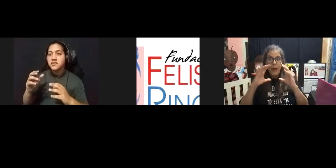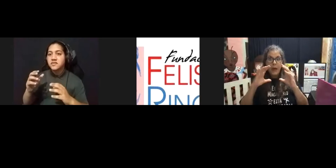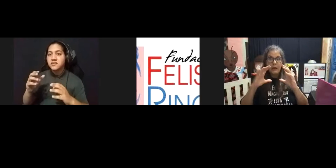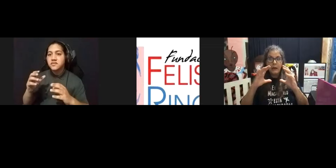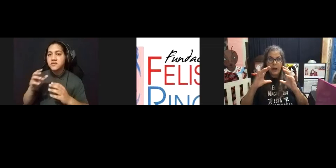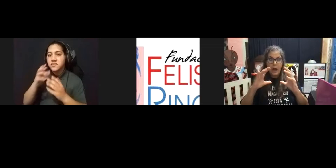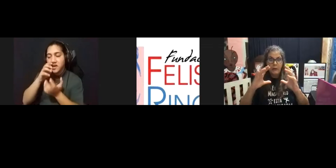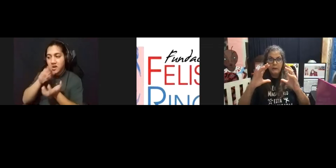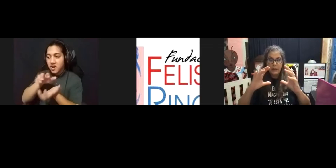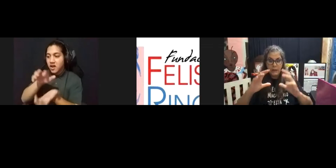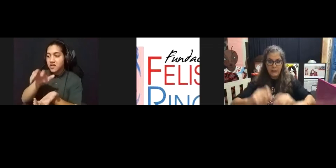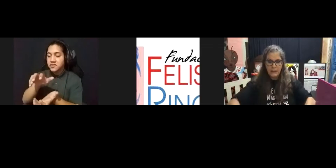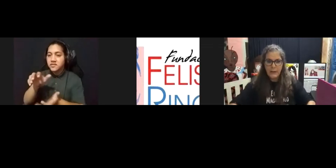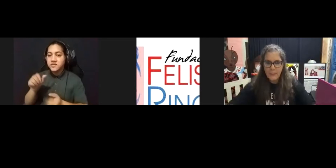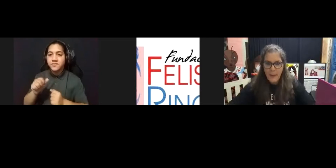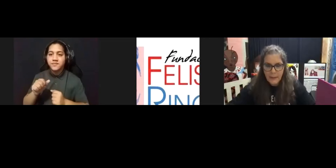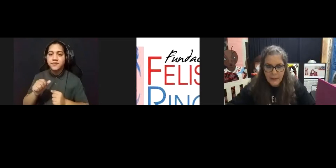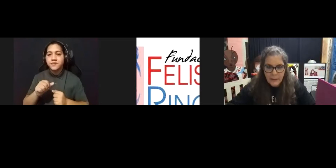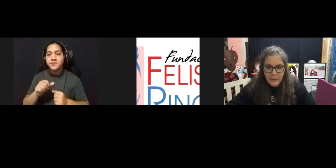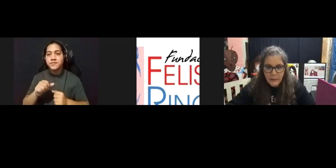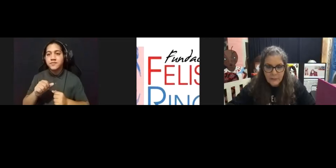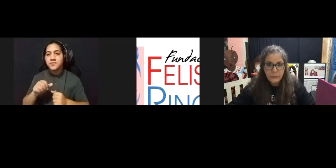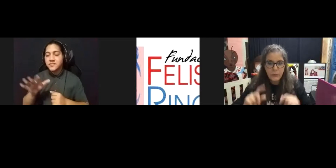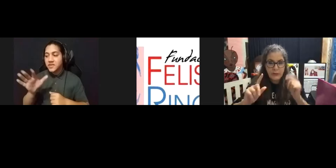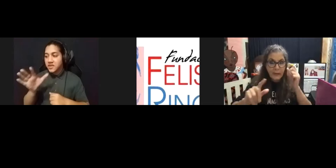boca bien grande. Y la madre